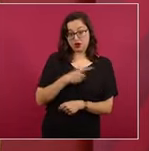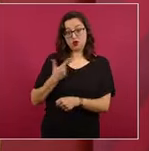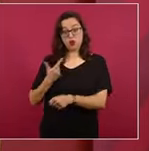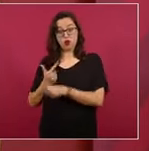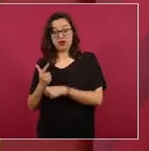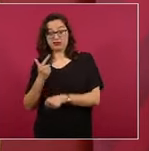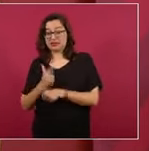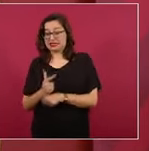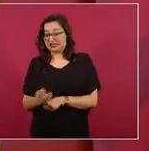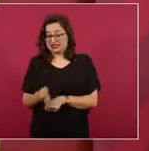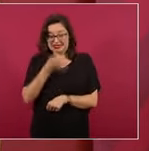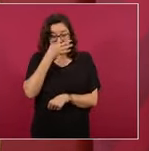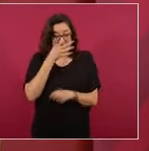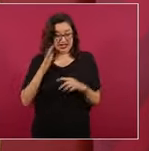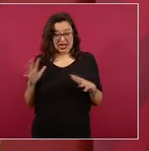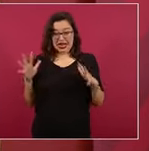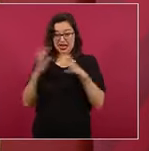Guatemala,